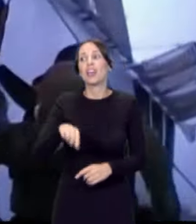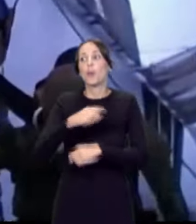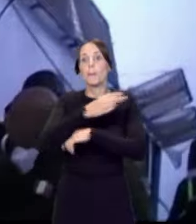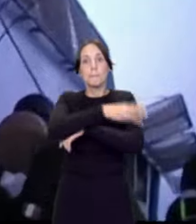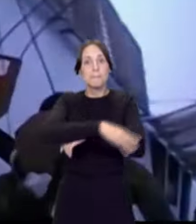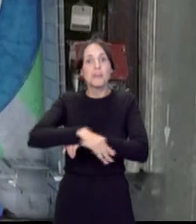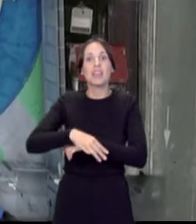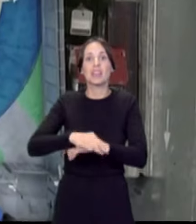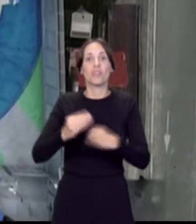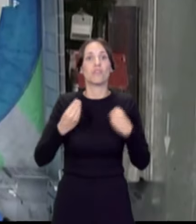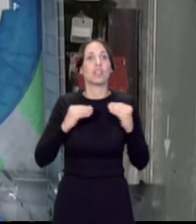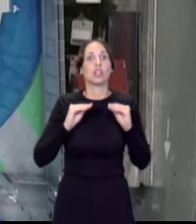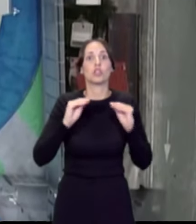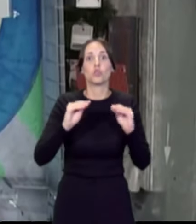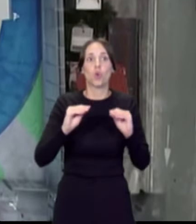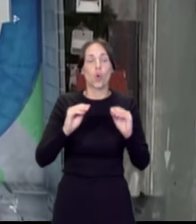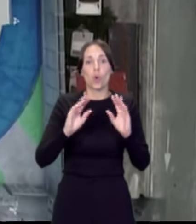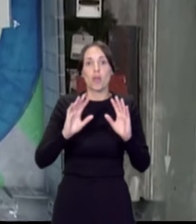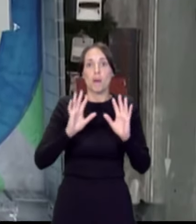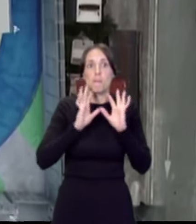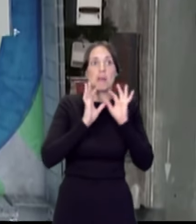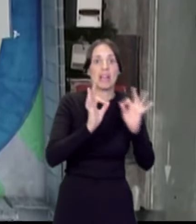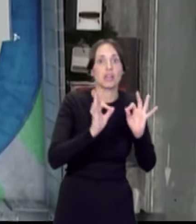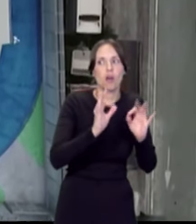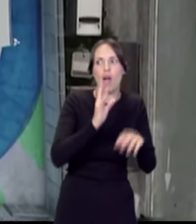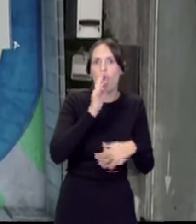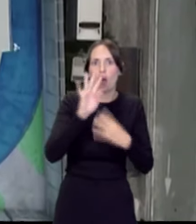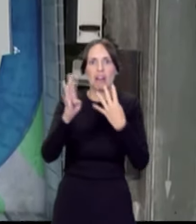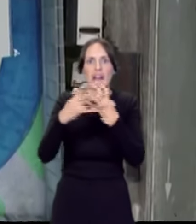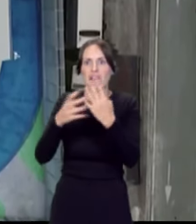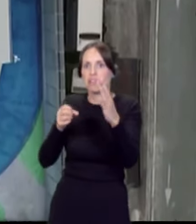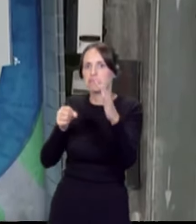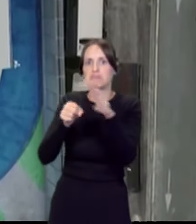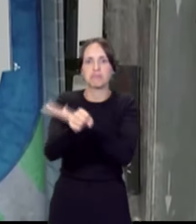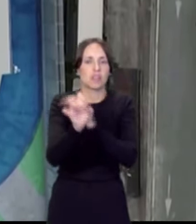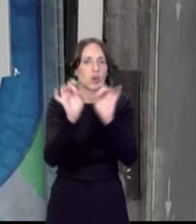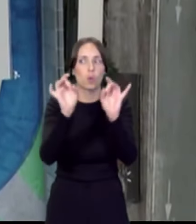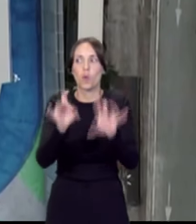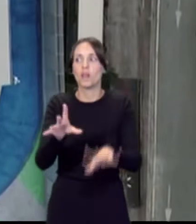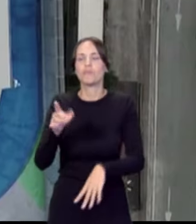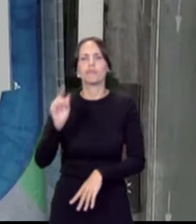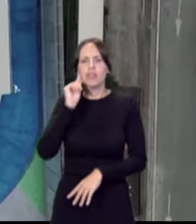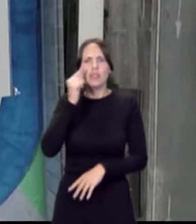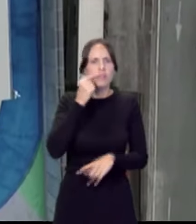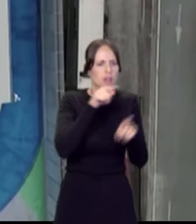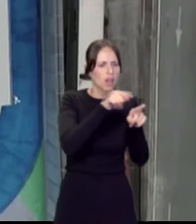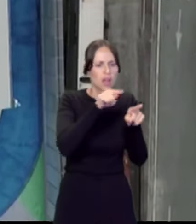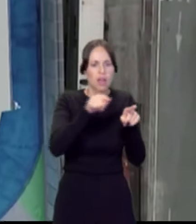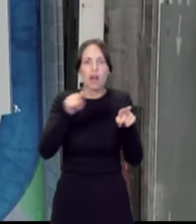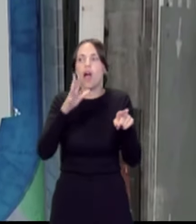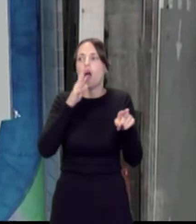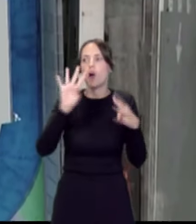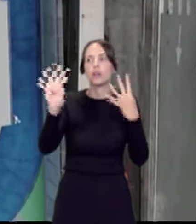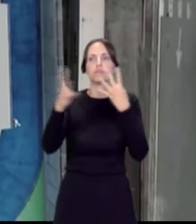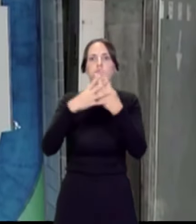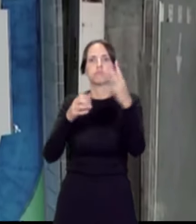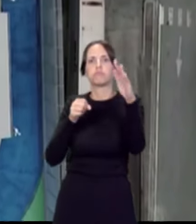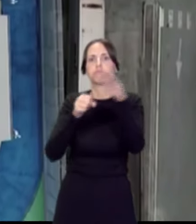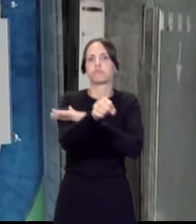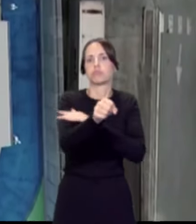vida dentro de una cárcel. Tras ser identificados, vivirán en estos enormes barracones fuera de los ojos de la Unión